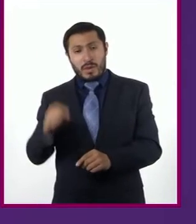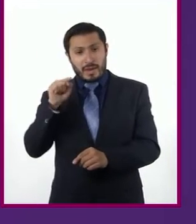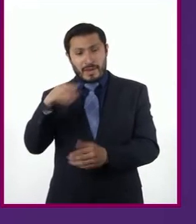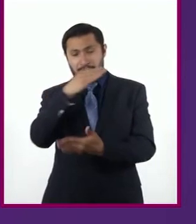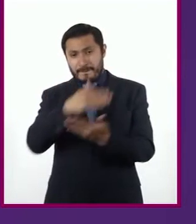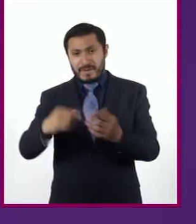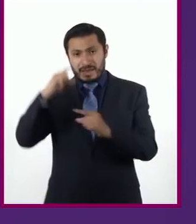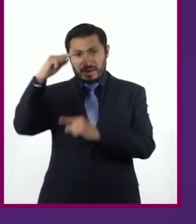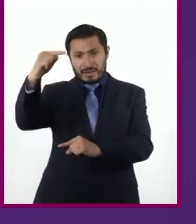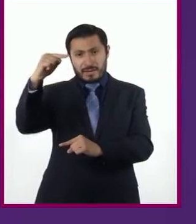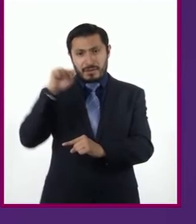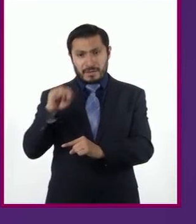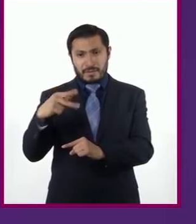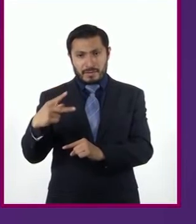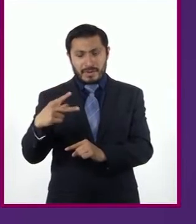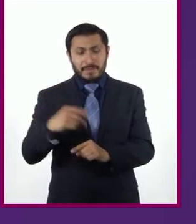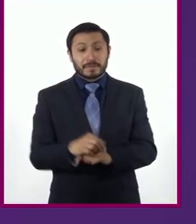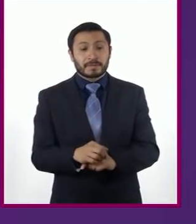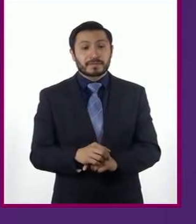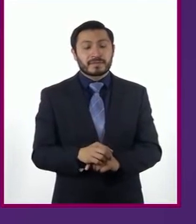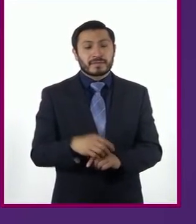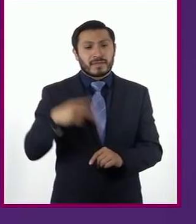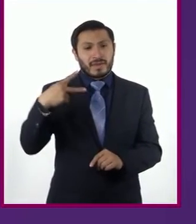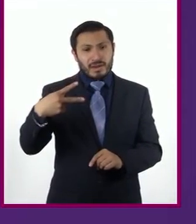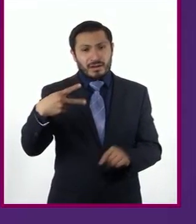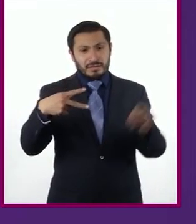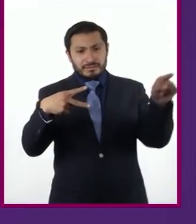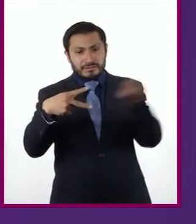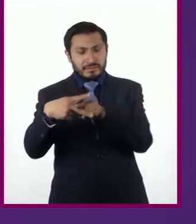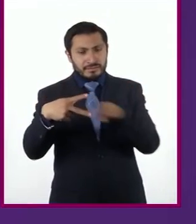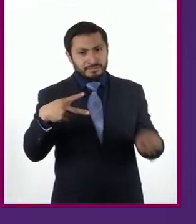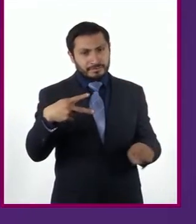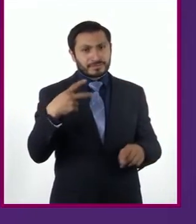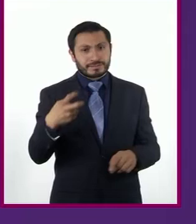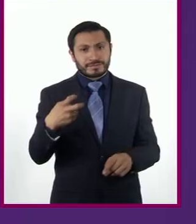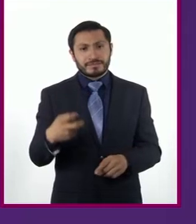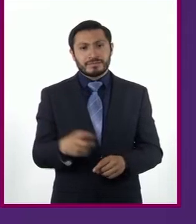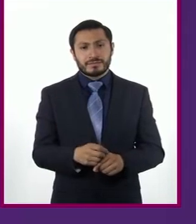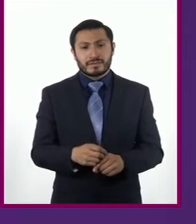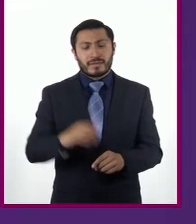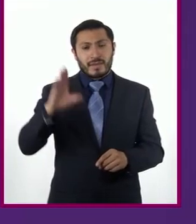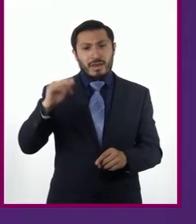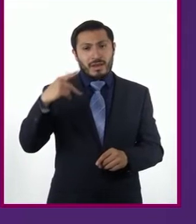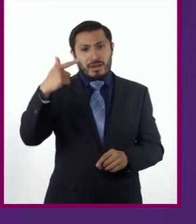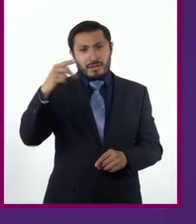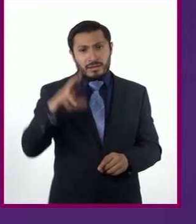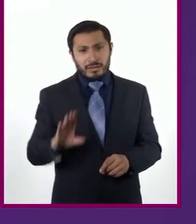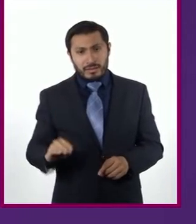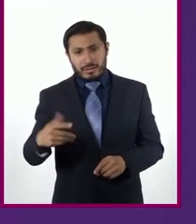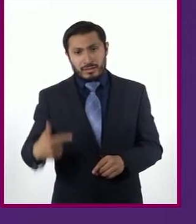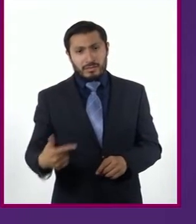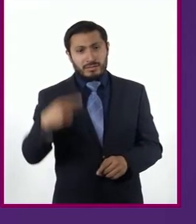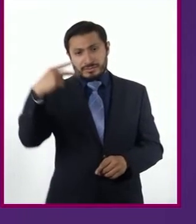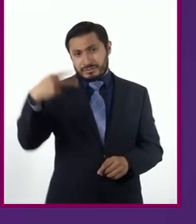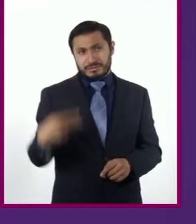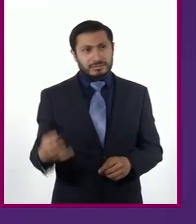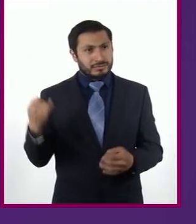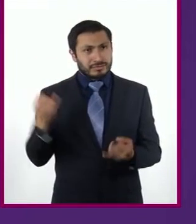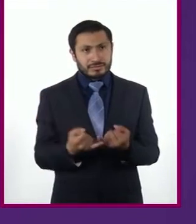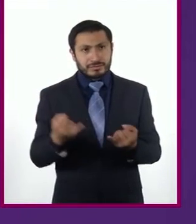DC. Y el ángulo comprendido entre estos dos lados es igual a 90 grados, en ambos